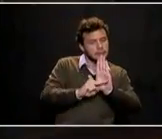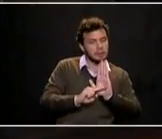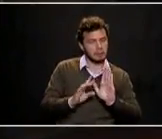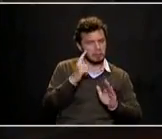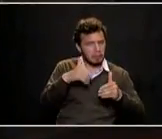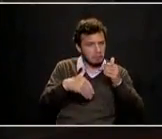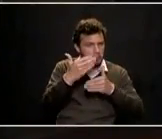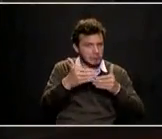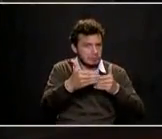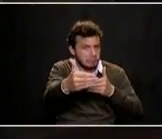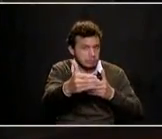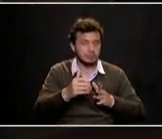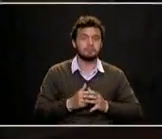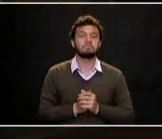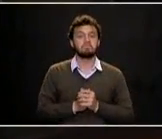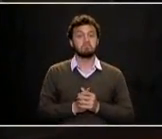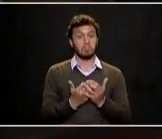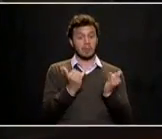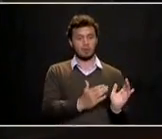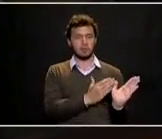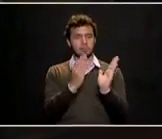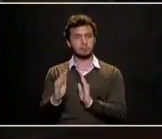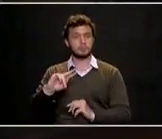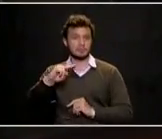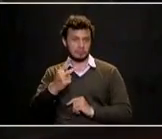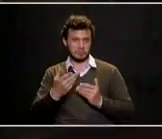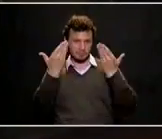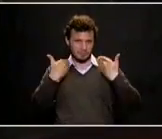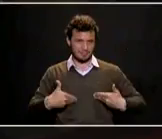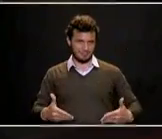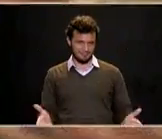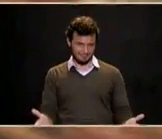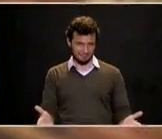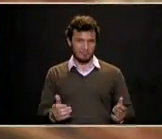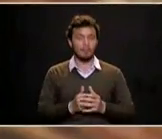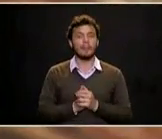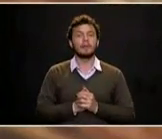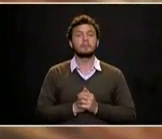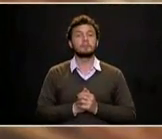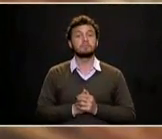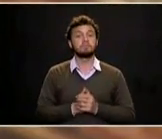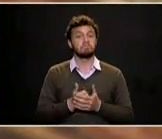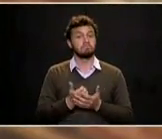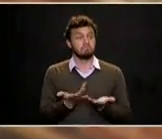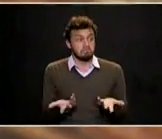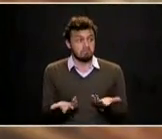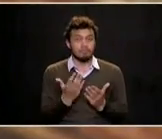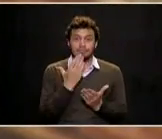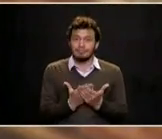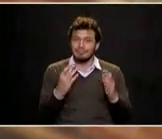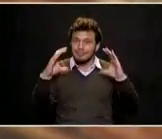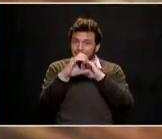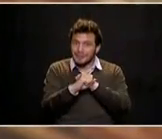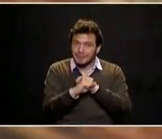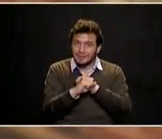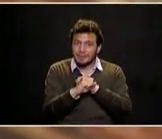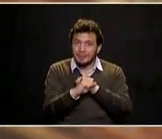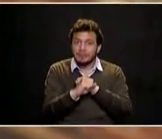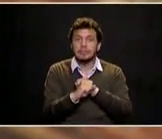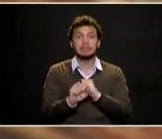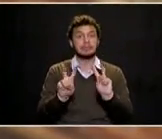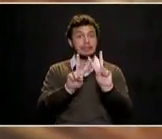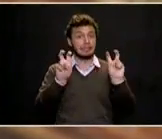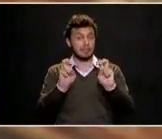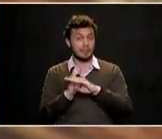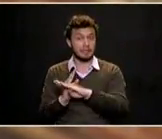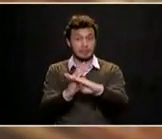Turno para la candidata Beatriz Elena Rabe de Alianza Verde. Buenas noches. Pues si por ese lado está la candidatura de la seguridad,